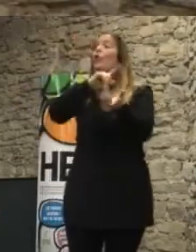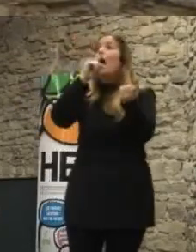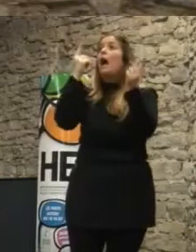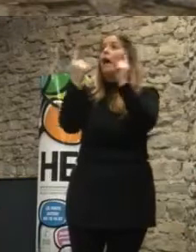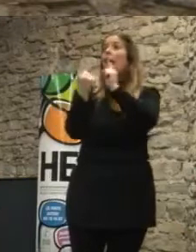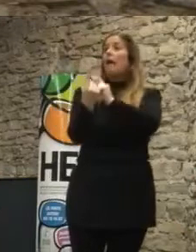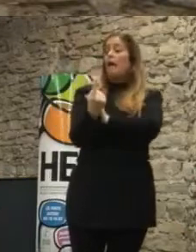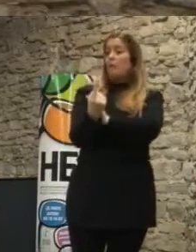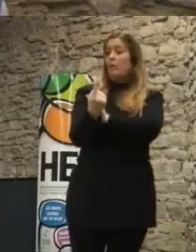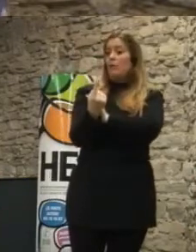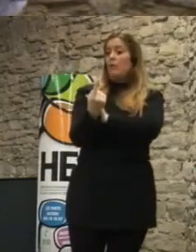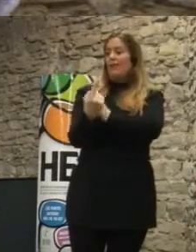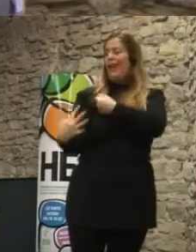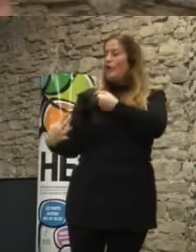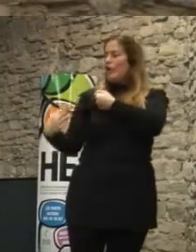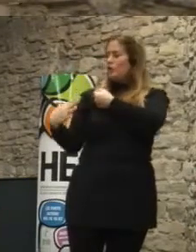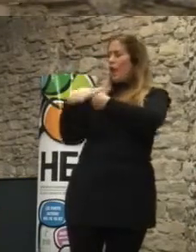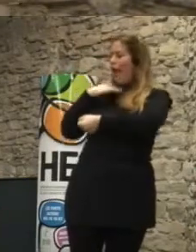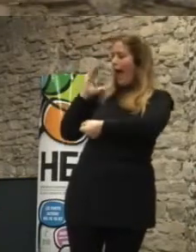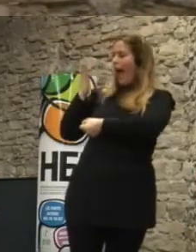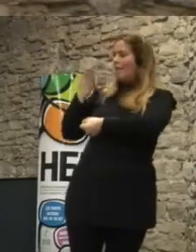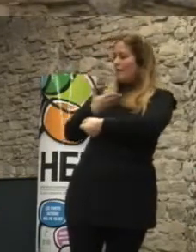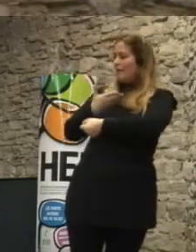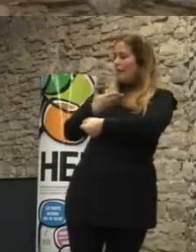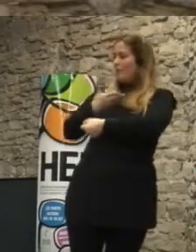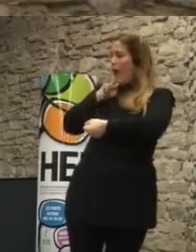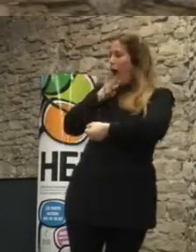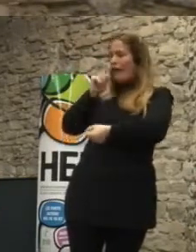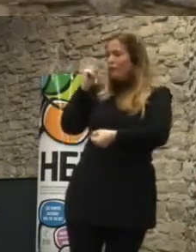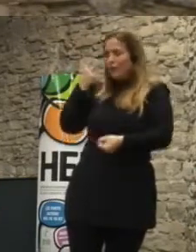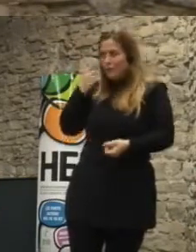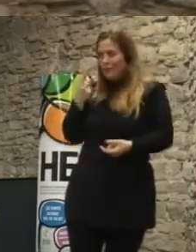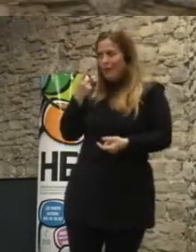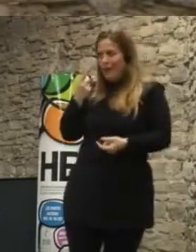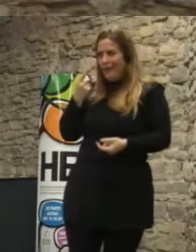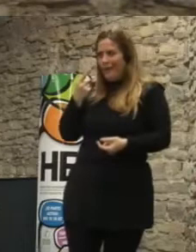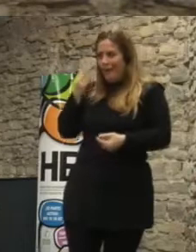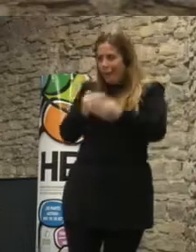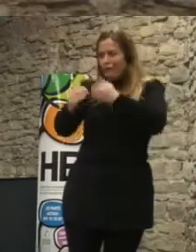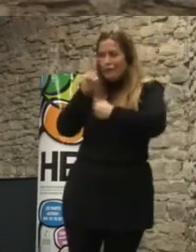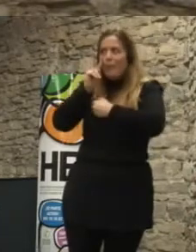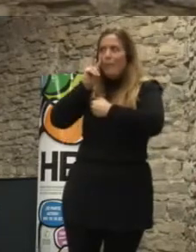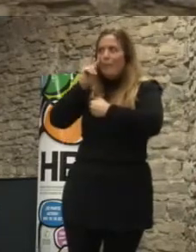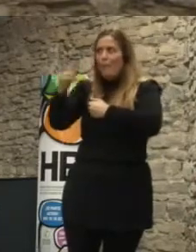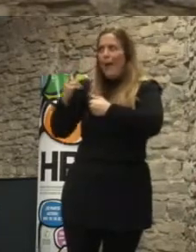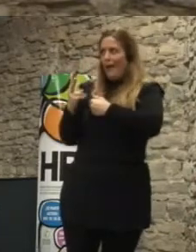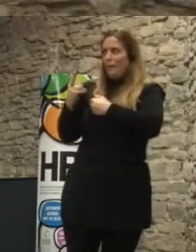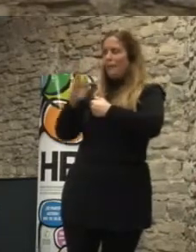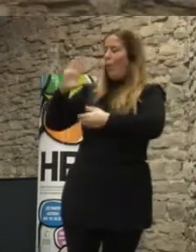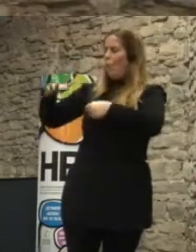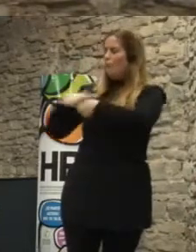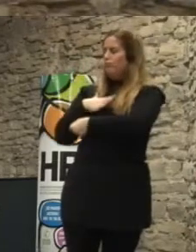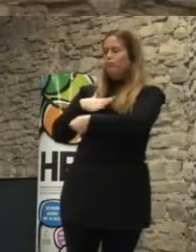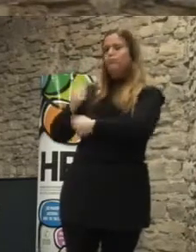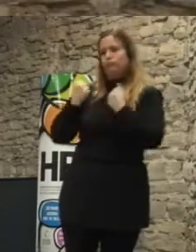afecta más allá de lo que somos capaces de entender lo que nos afecta, ¿no? En algunas, a lo mejor habéis leído algún artículo o